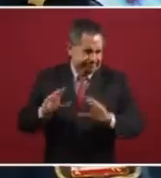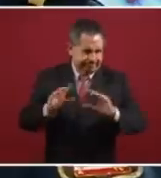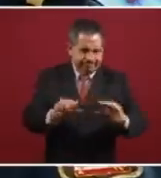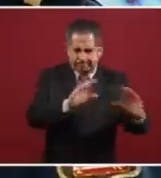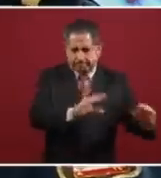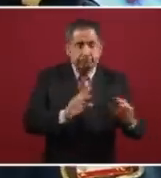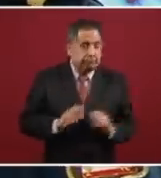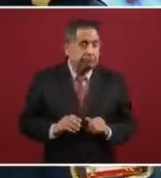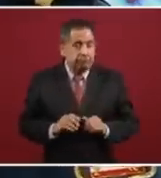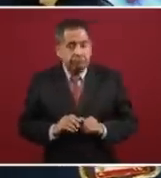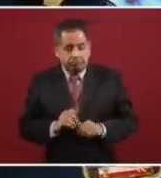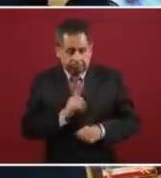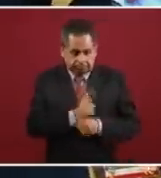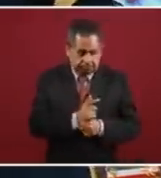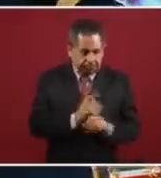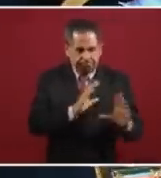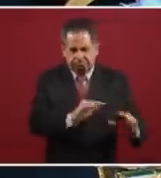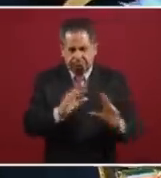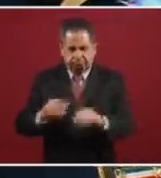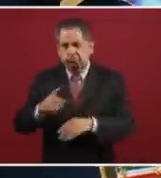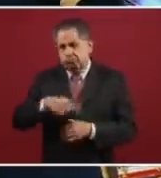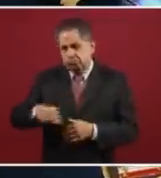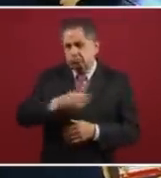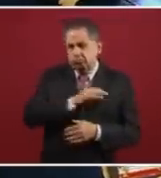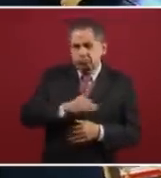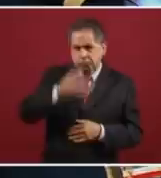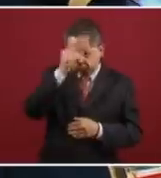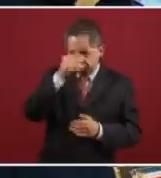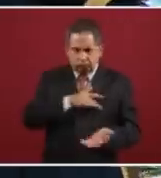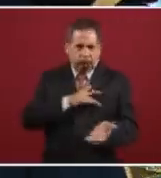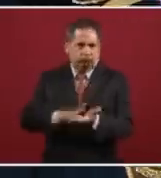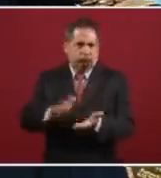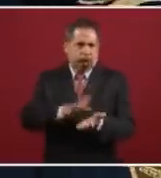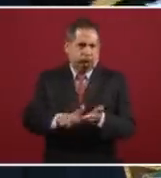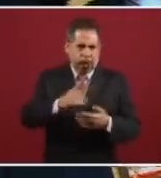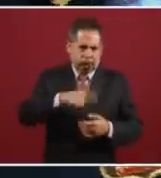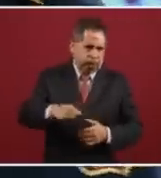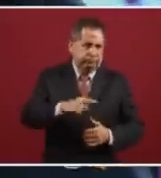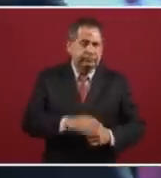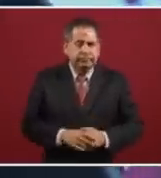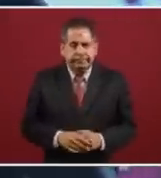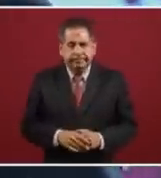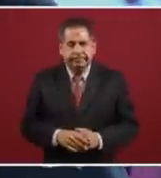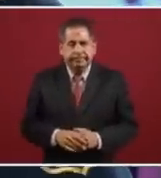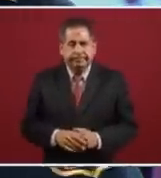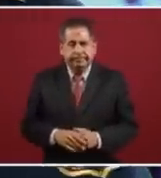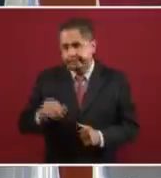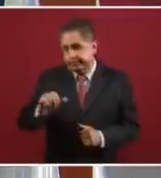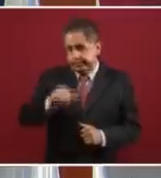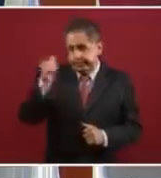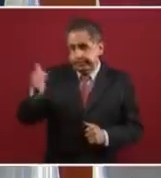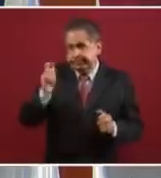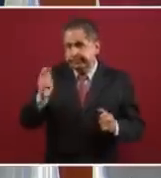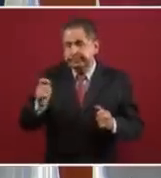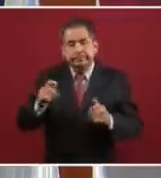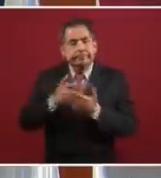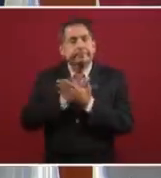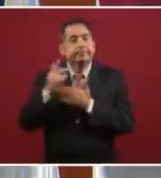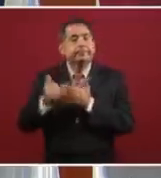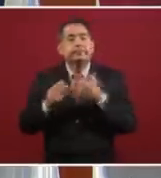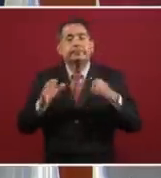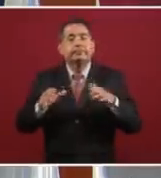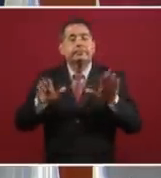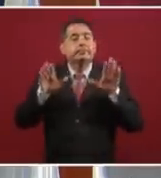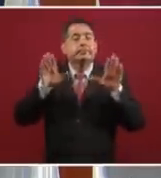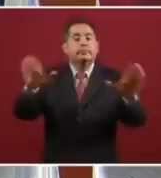que identificamos en las cuales podríamos apoyar a este programa. Otro de los proyectos, el